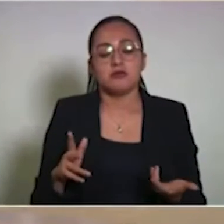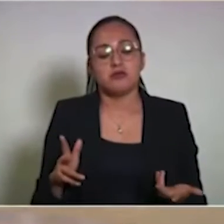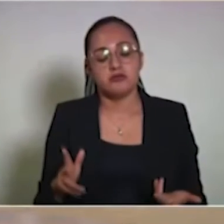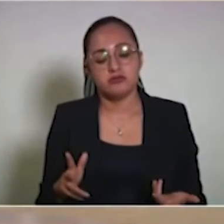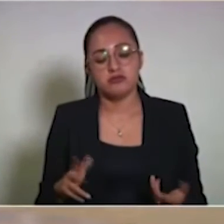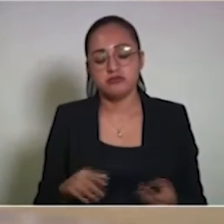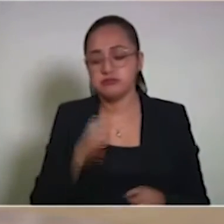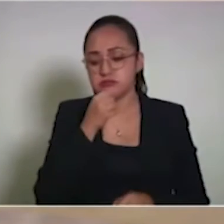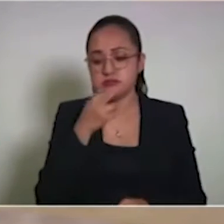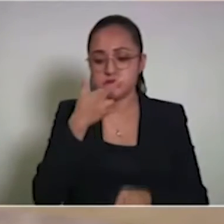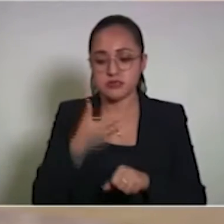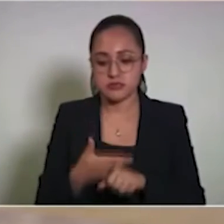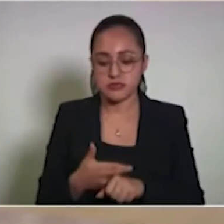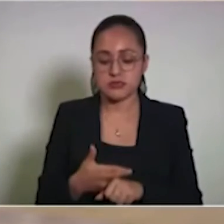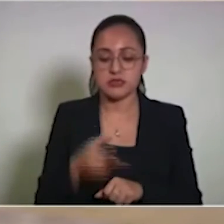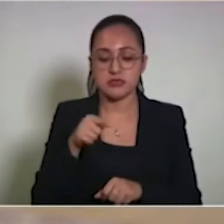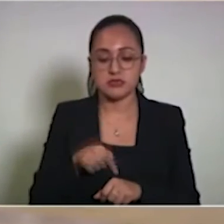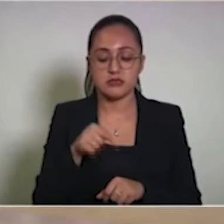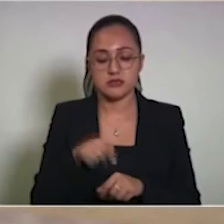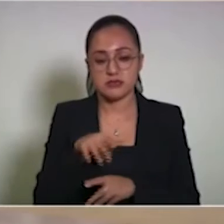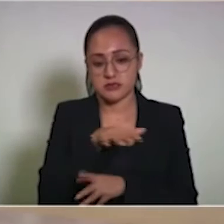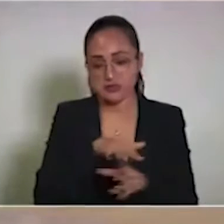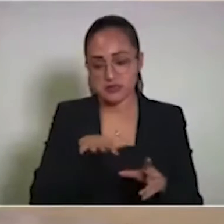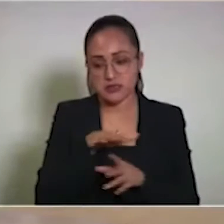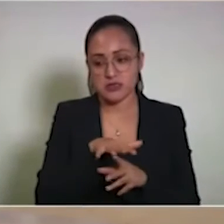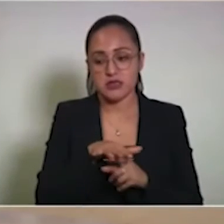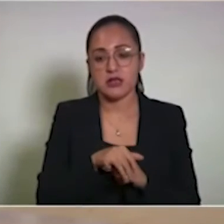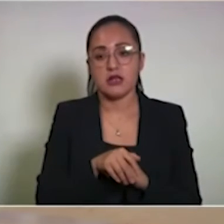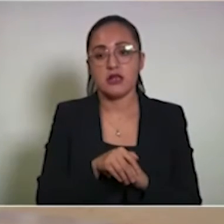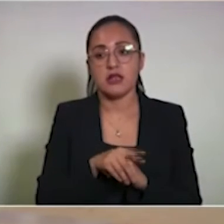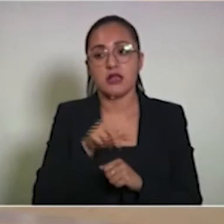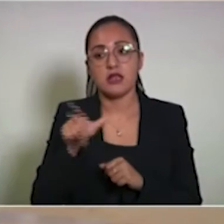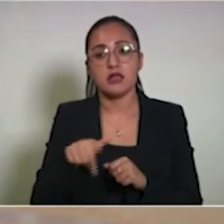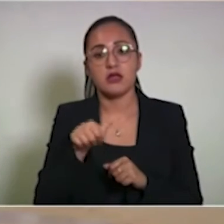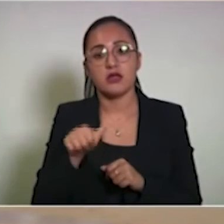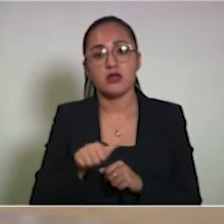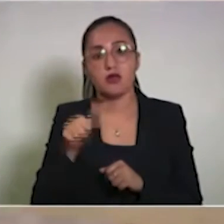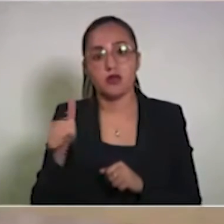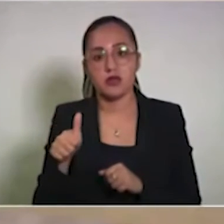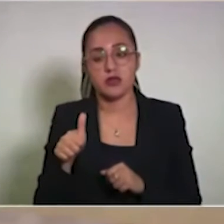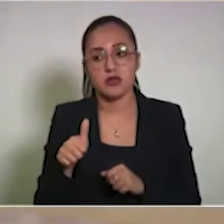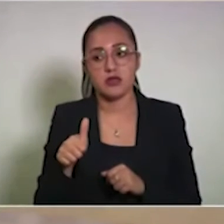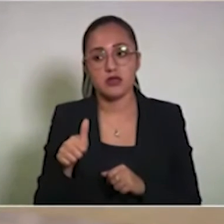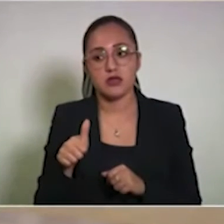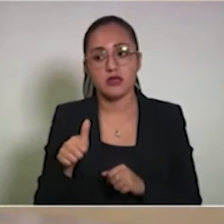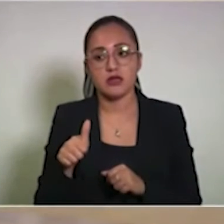la Secretaría del Ramo y de manera